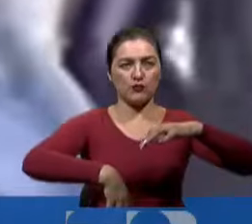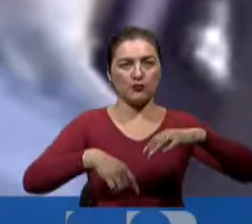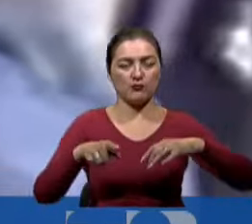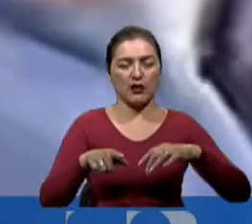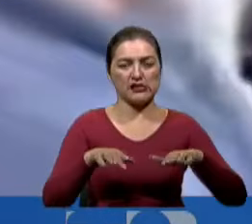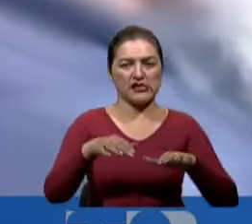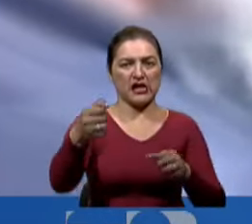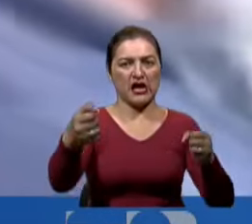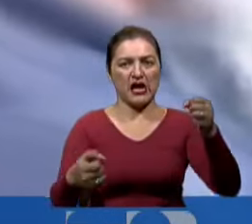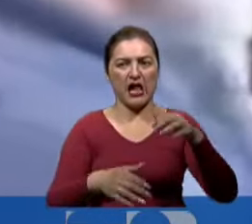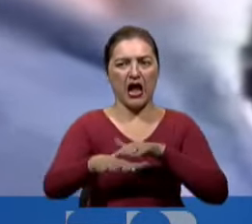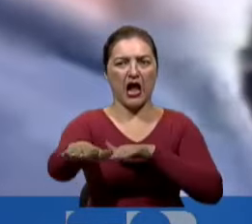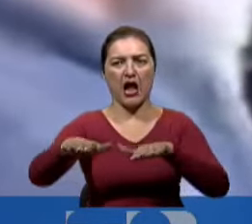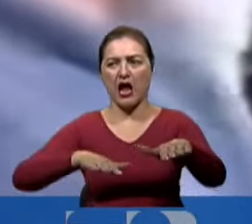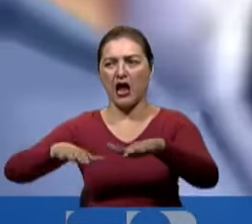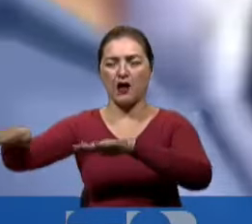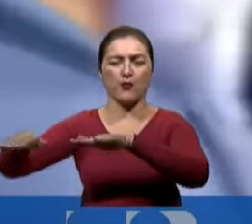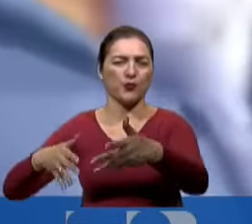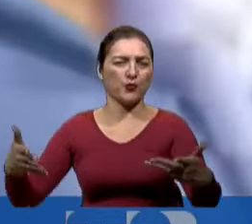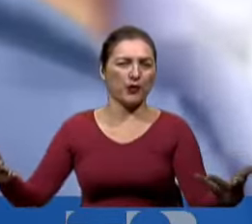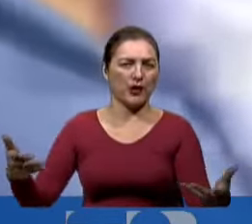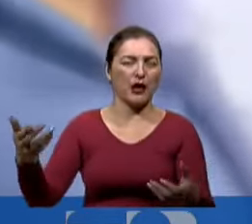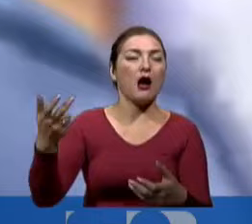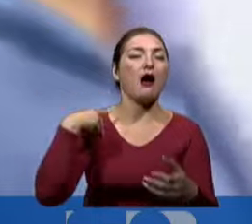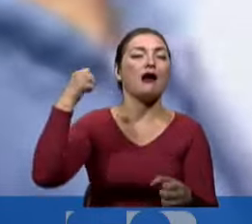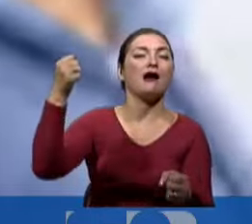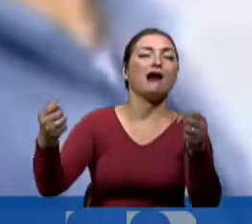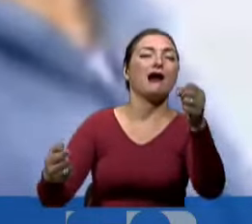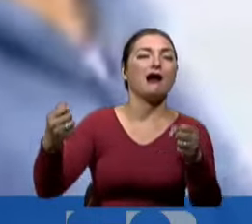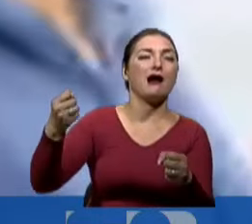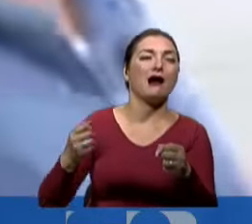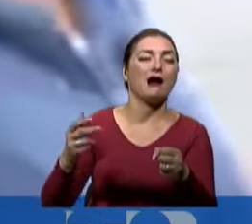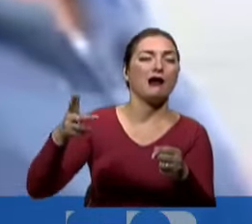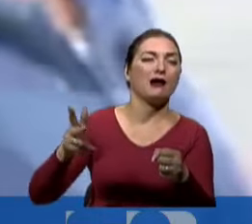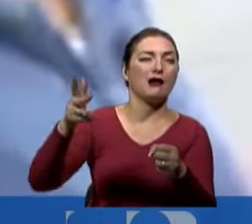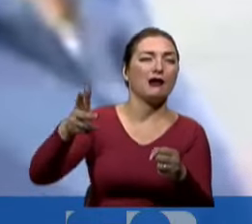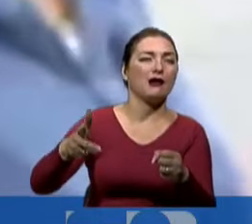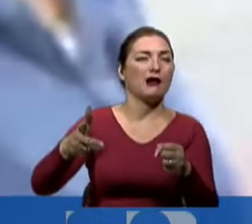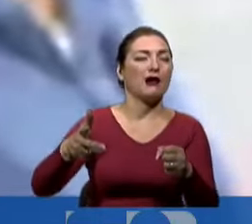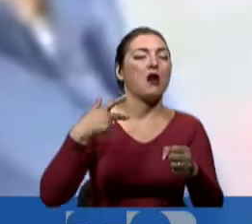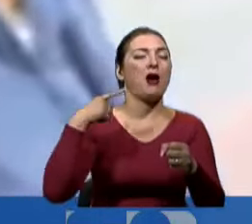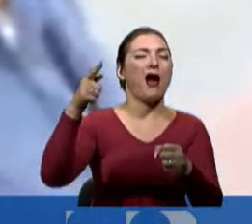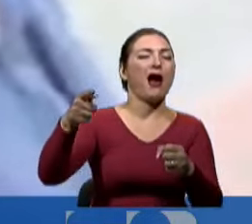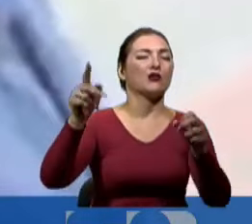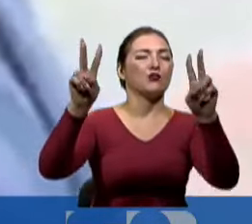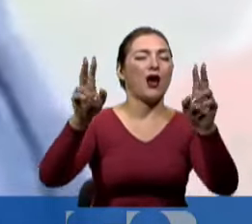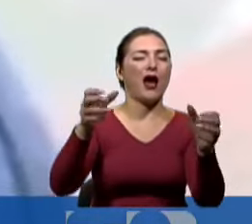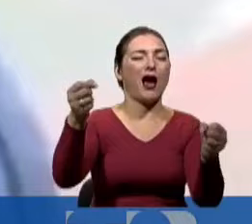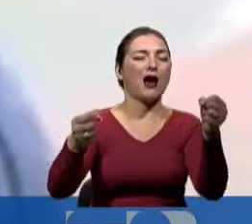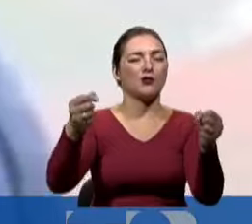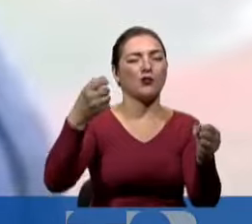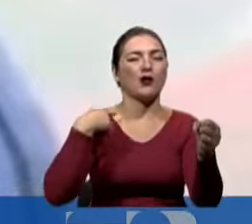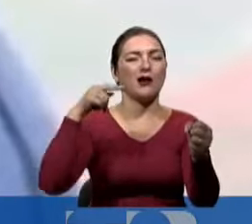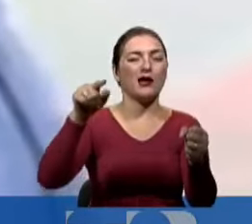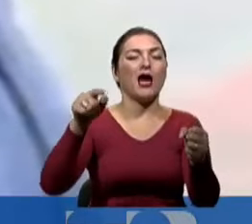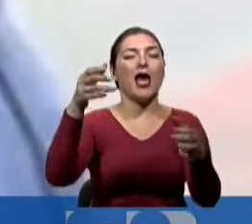bastante tráfico. Sí, y a veces pasan los carros de la posterizadora aquí, todos los tanqueros grandes, y nos da